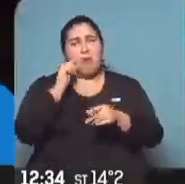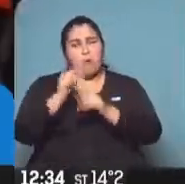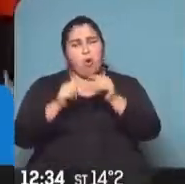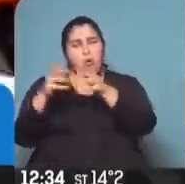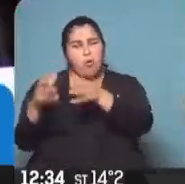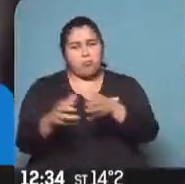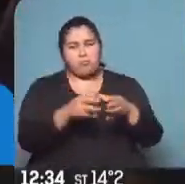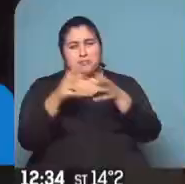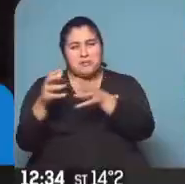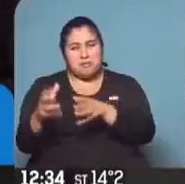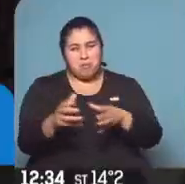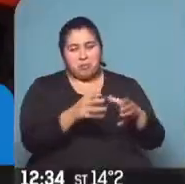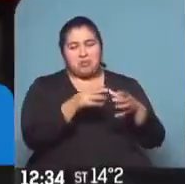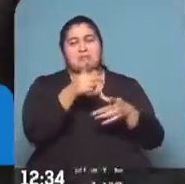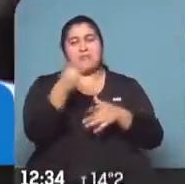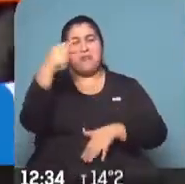cual crucial